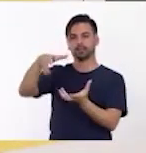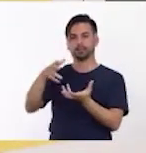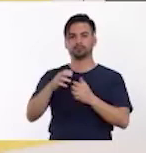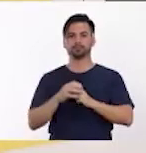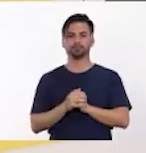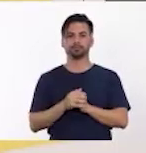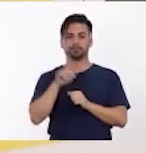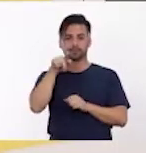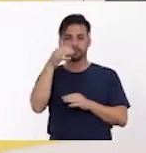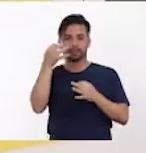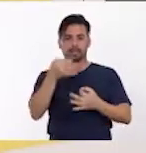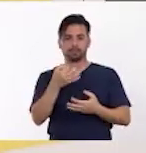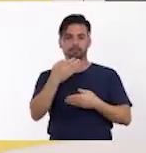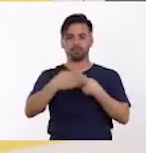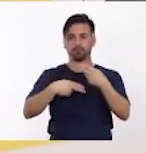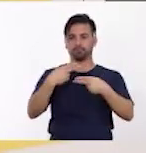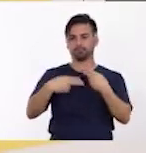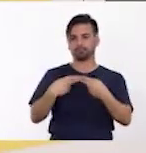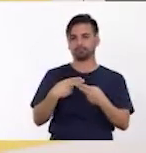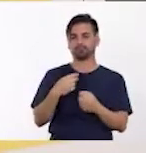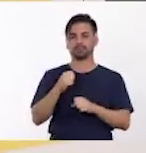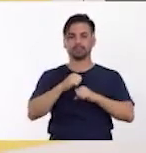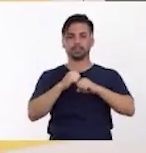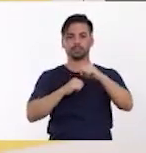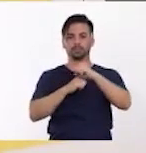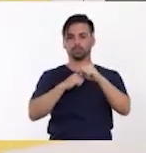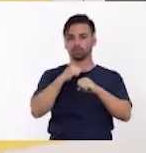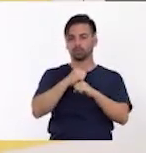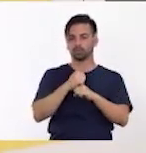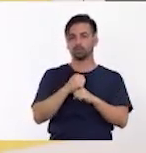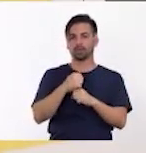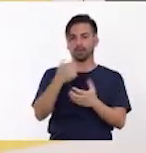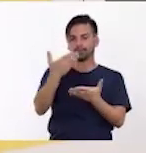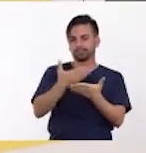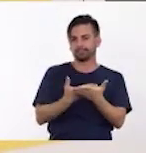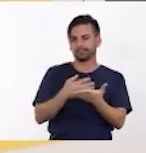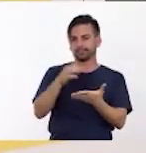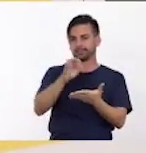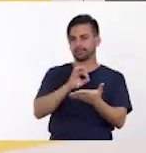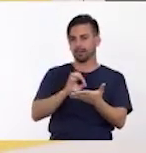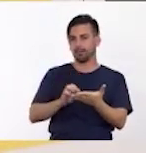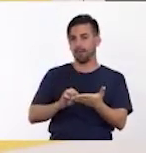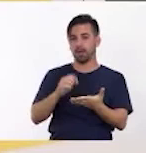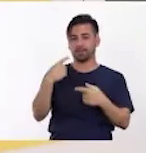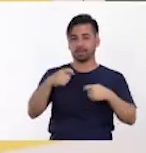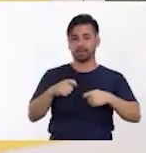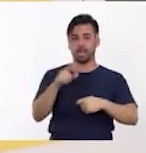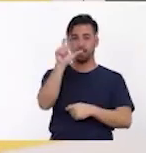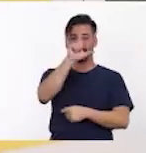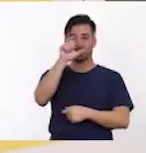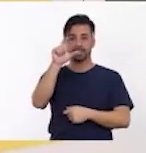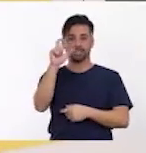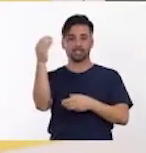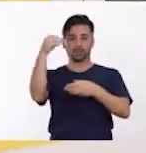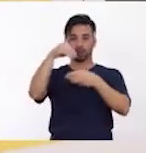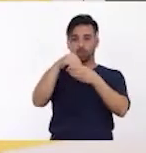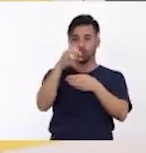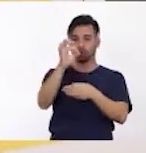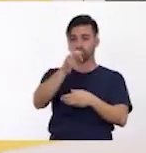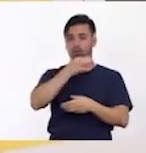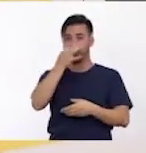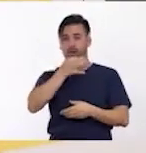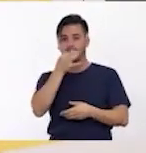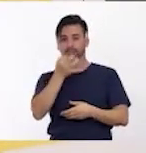la introducción, es el desarrollo, son las conclusiones, es la bibliografía que usamos para ello, son